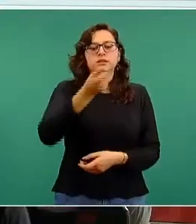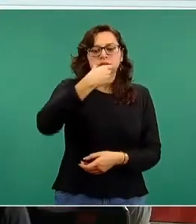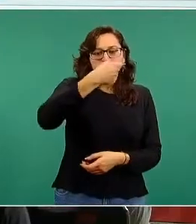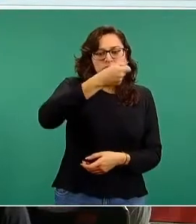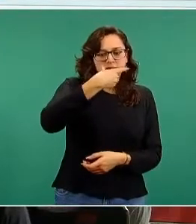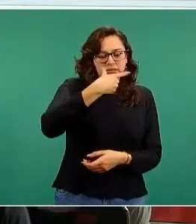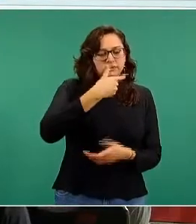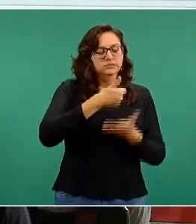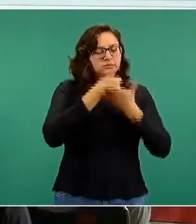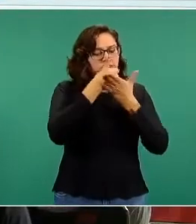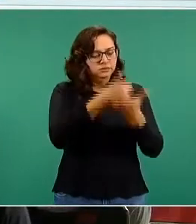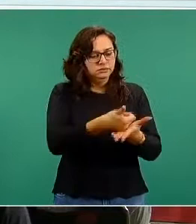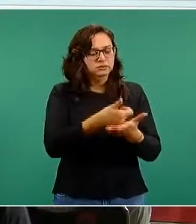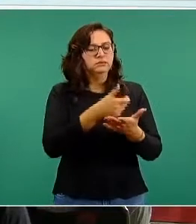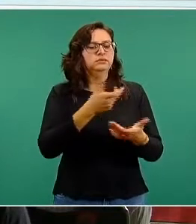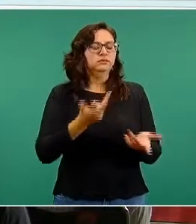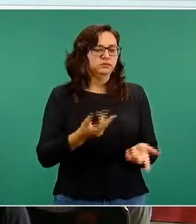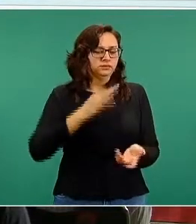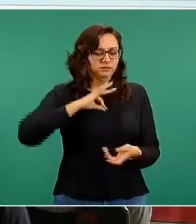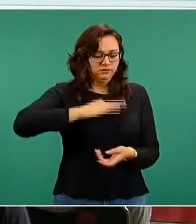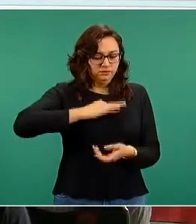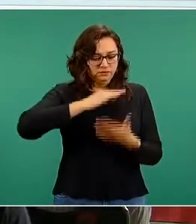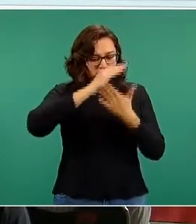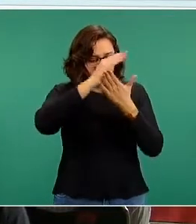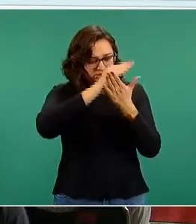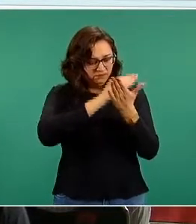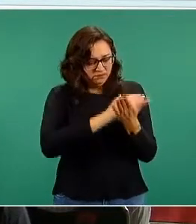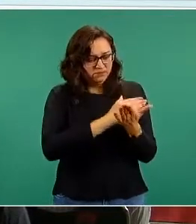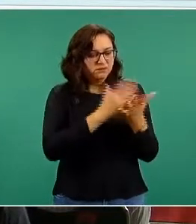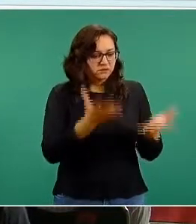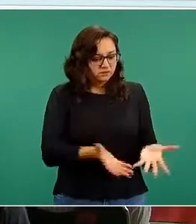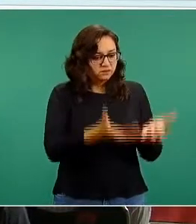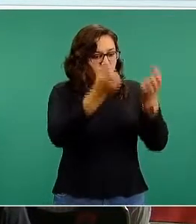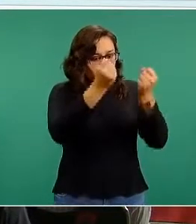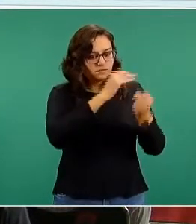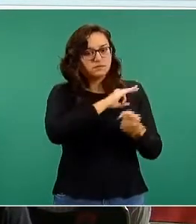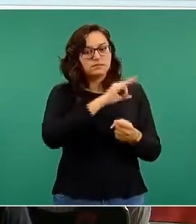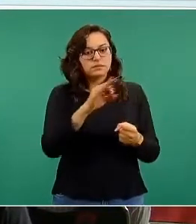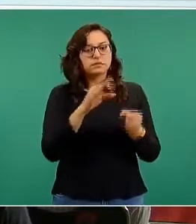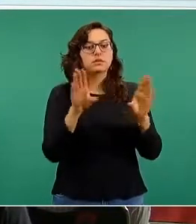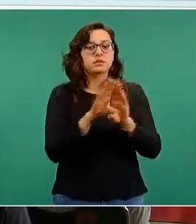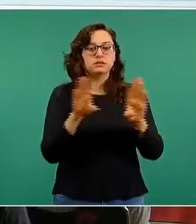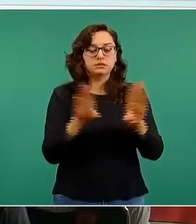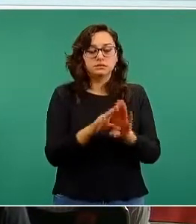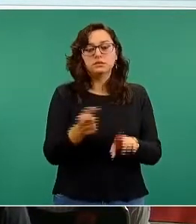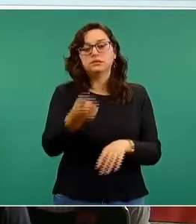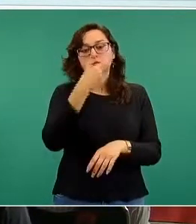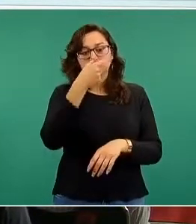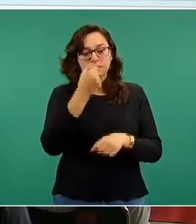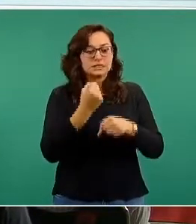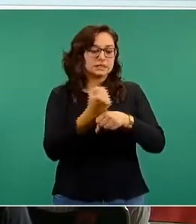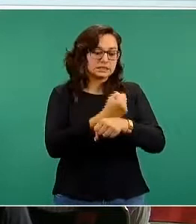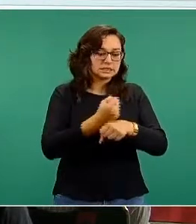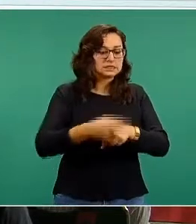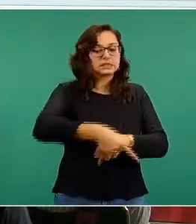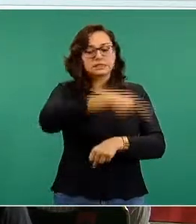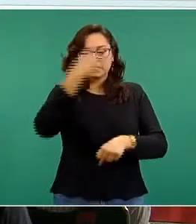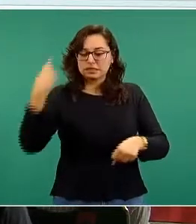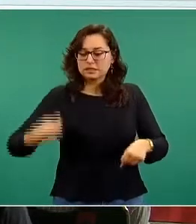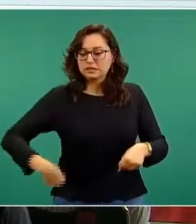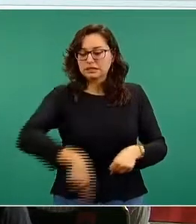sabemos disminuyen la progresión de la enfermedad y la mortalidad, como es la anticoagulación, el uso correcto de